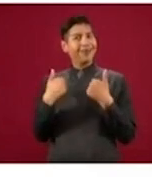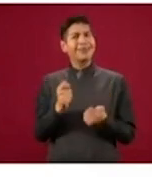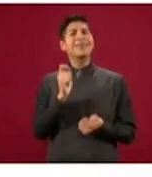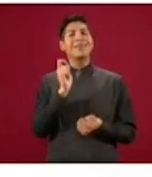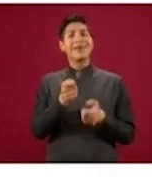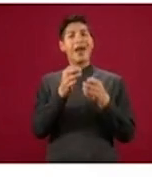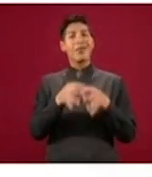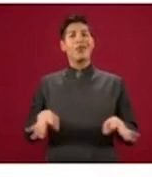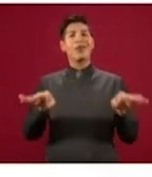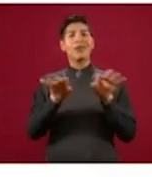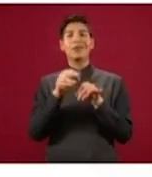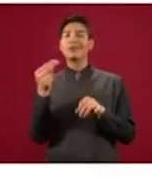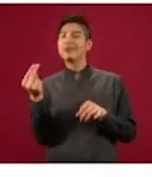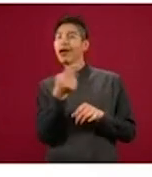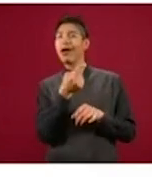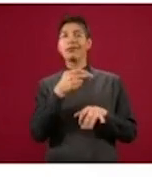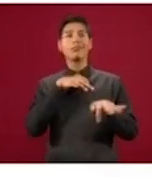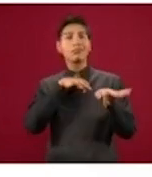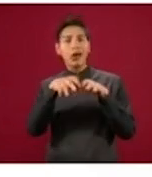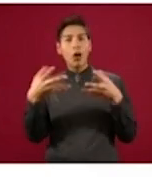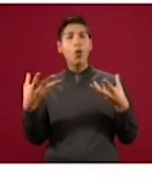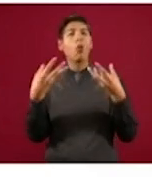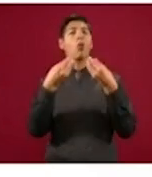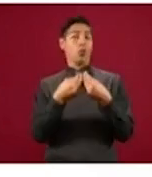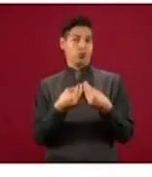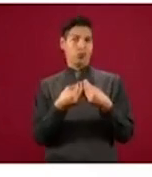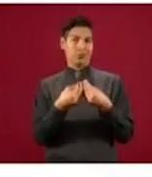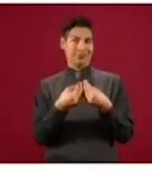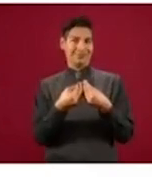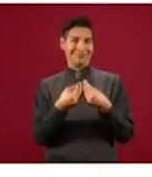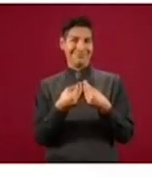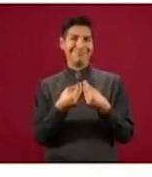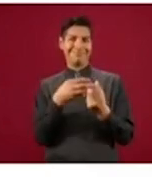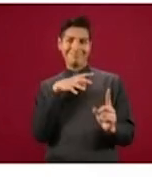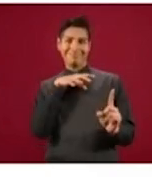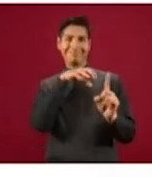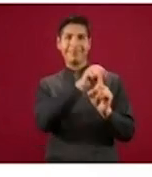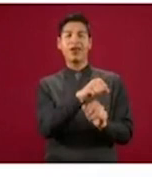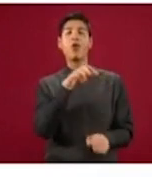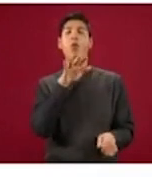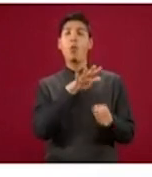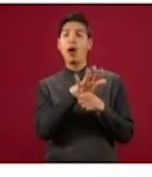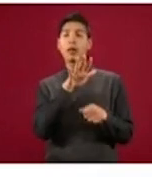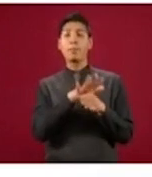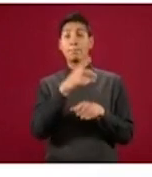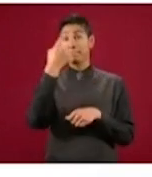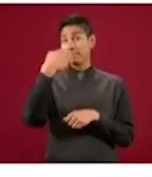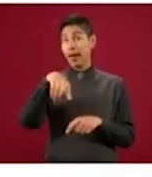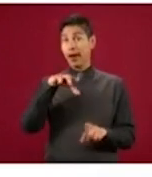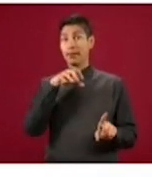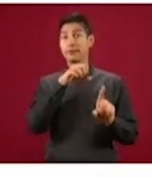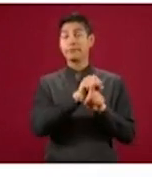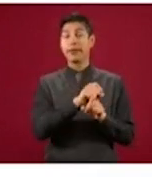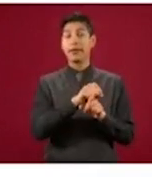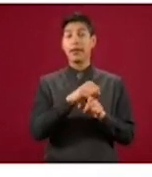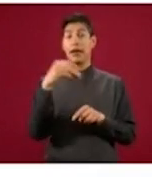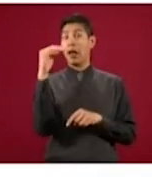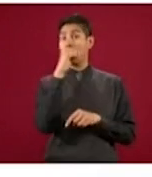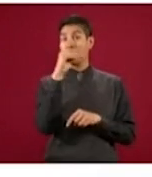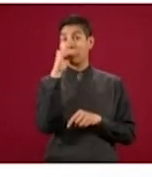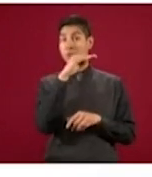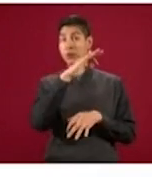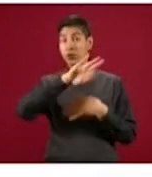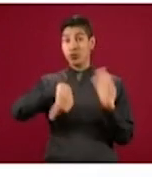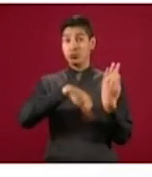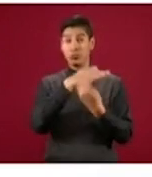de trabajar juntos y de trabajar coordinados por el mismo fin, que es la gratuidad de la atención